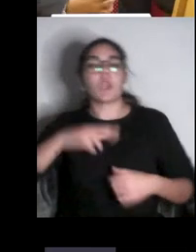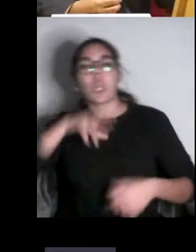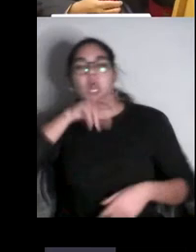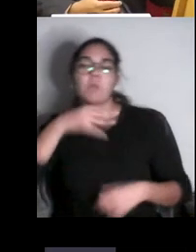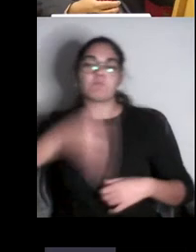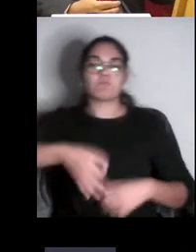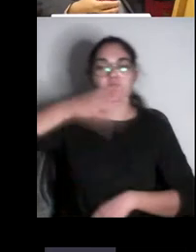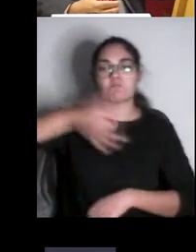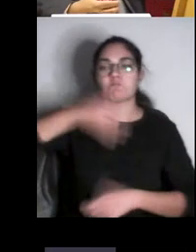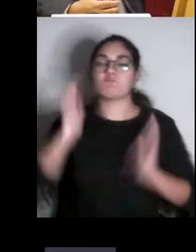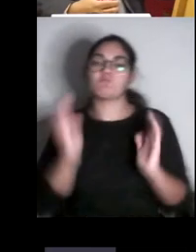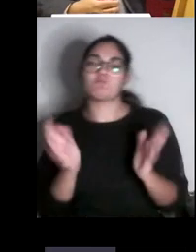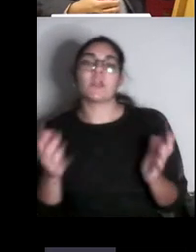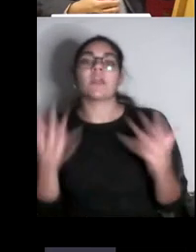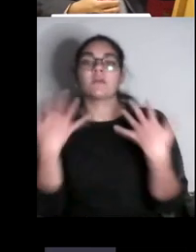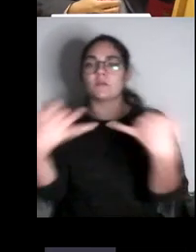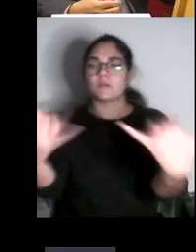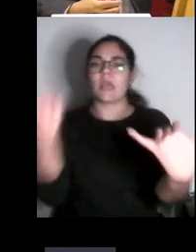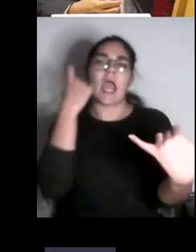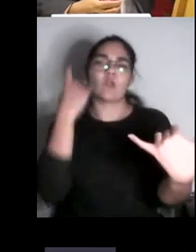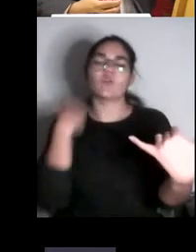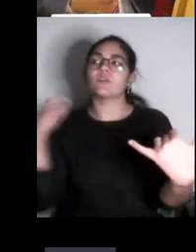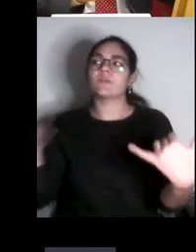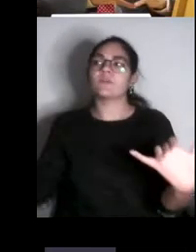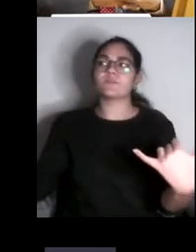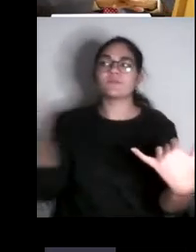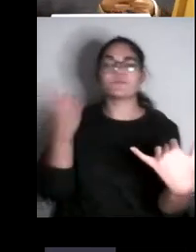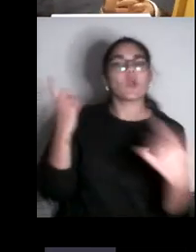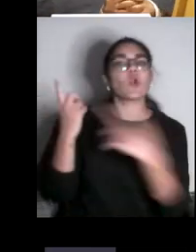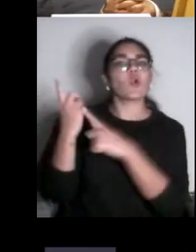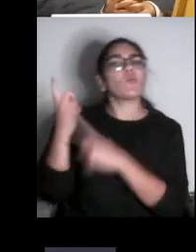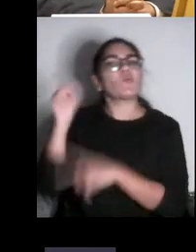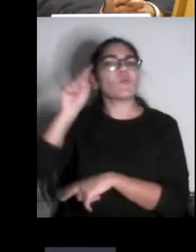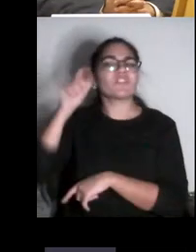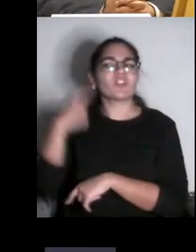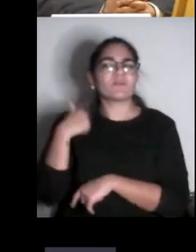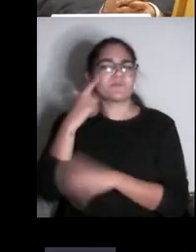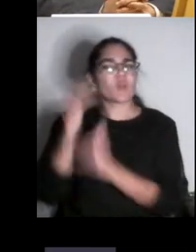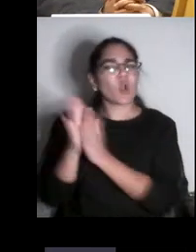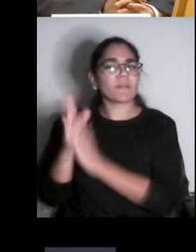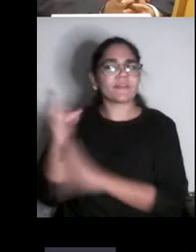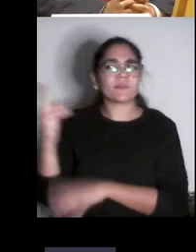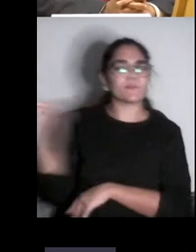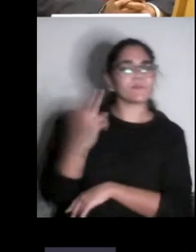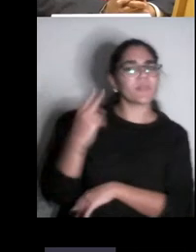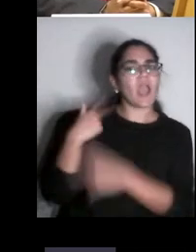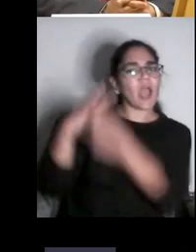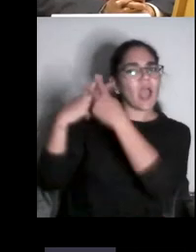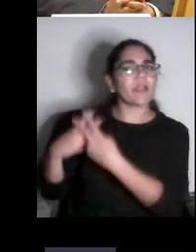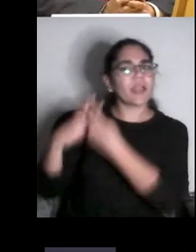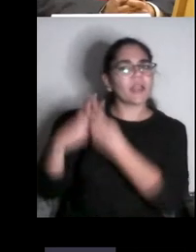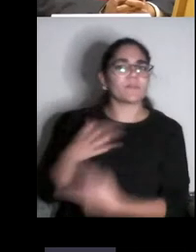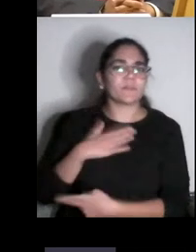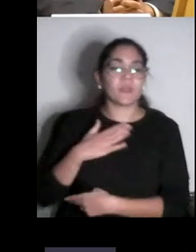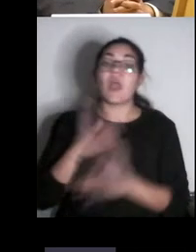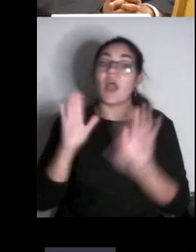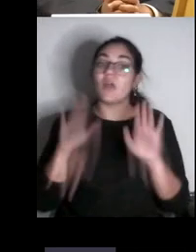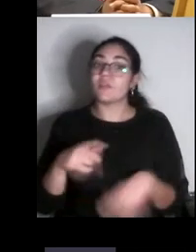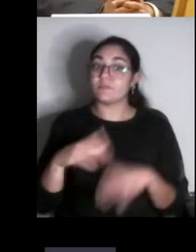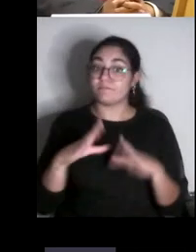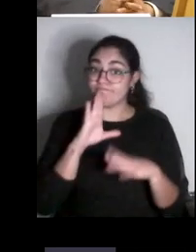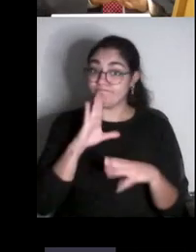profesor observa también las clases de sus compañeros. Estos investigadores realizan un experimento